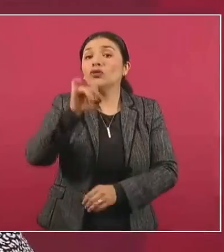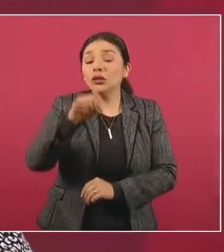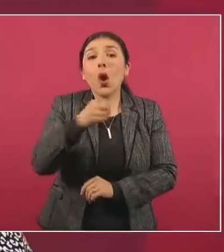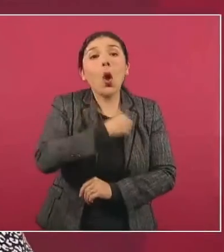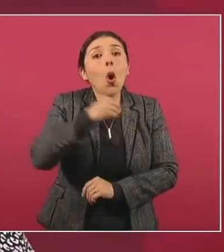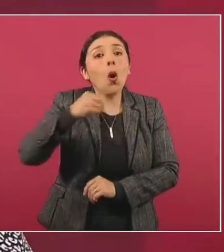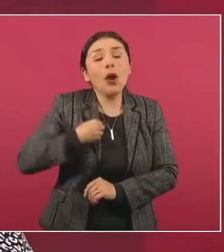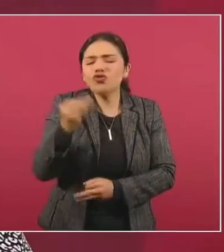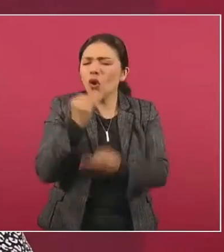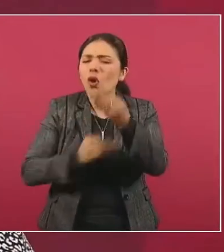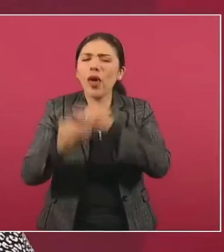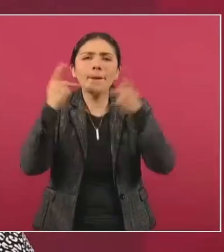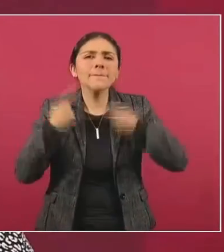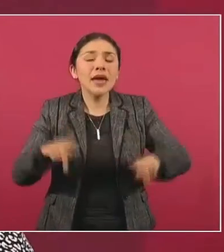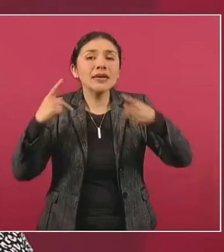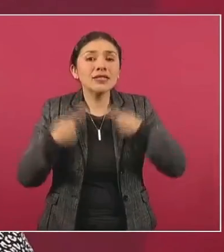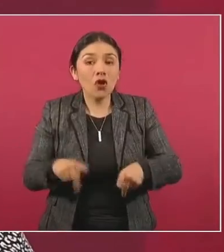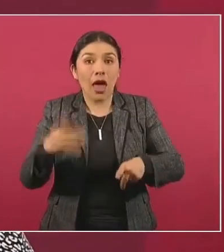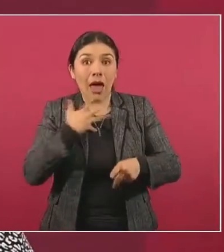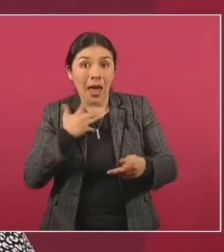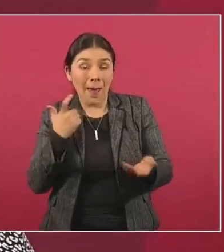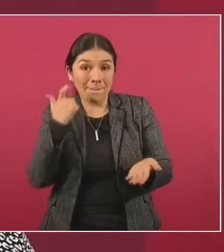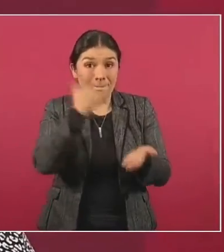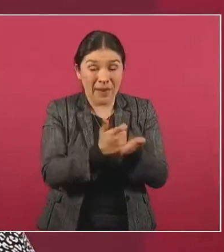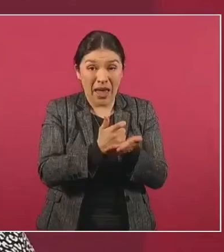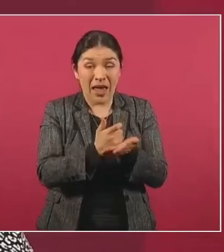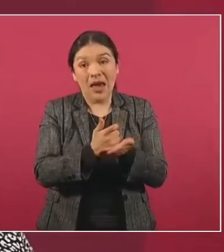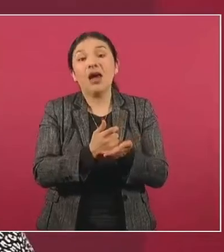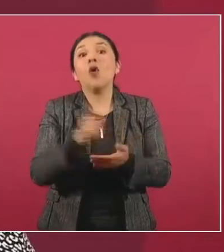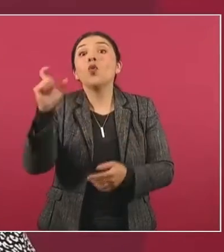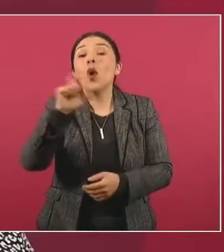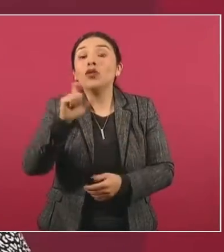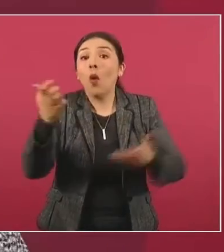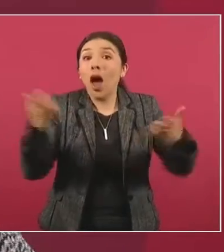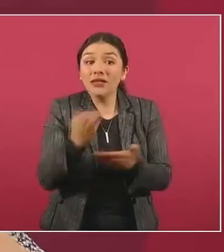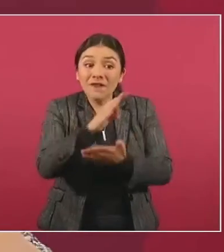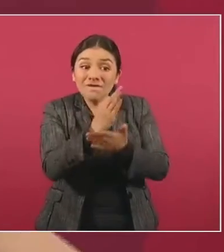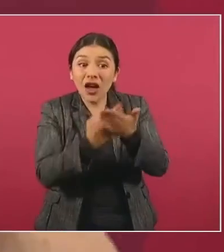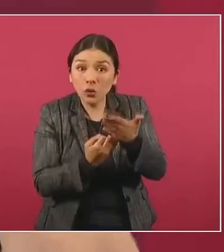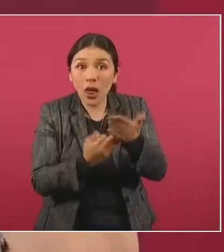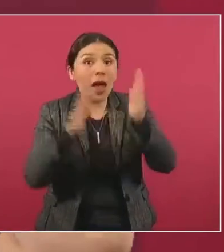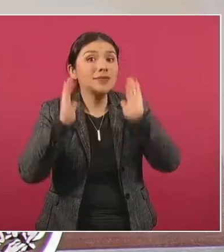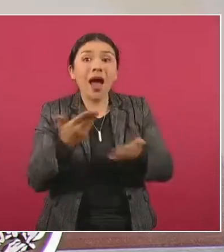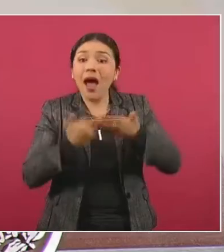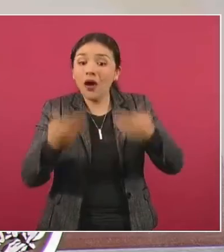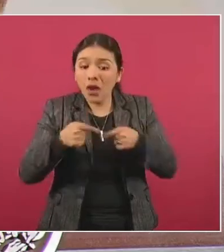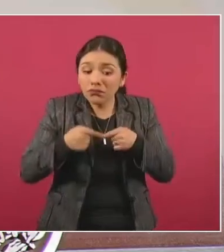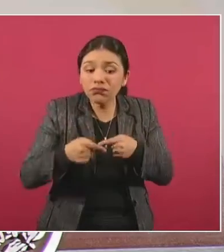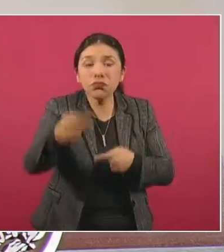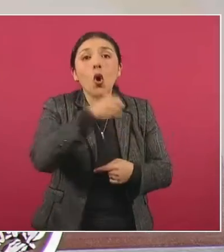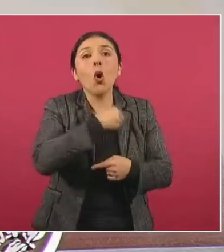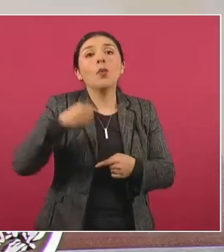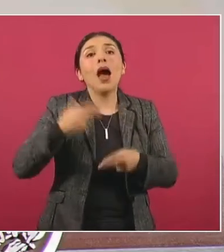de cualquier persona, de cualquier contribuyente, es cuando emita una factura, y no ahorita, va a ser obligación hasta el 1 de enero